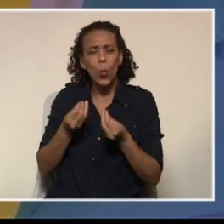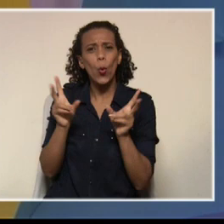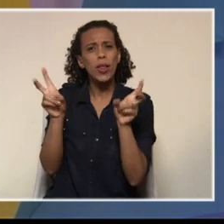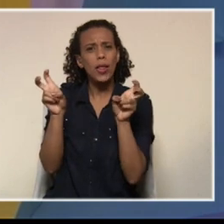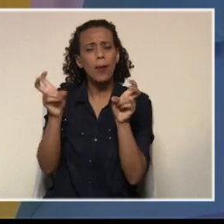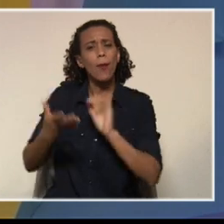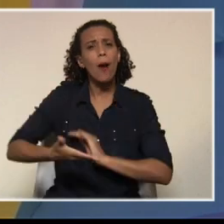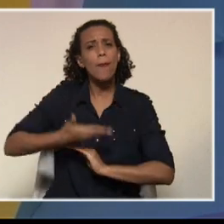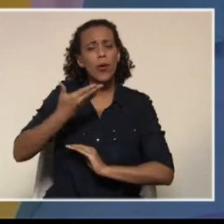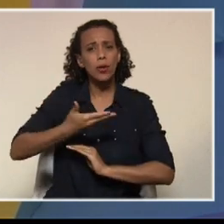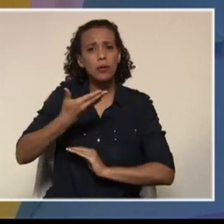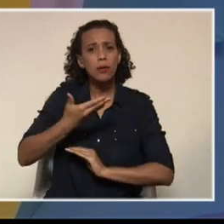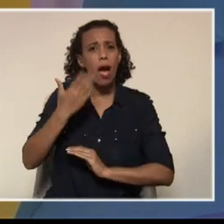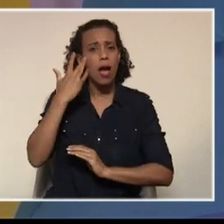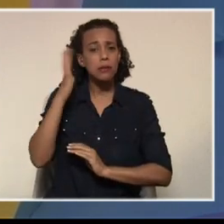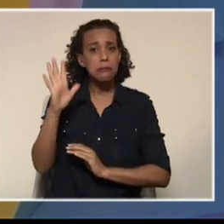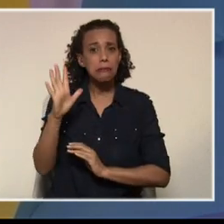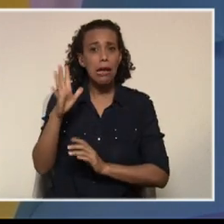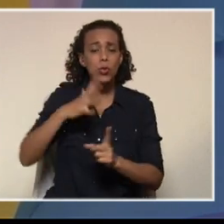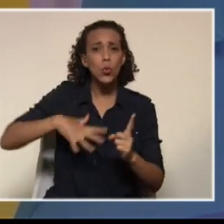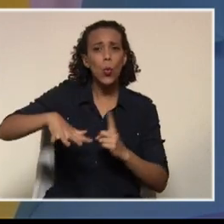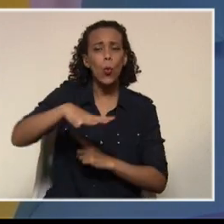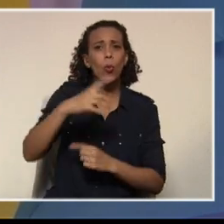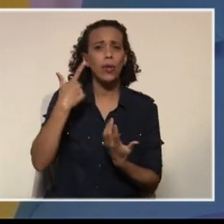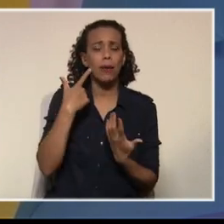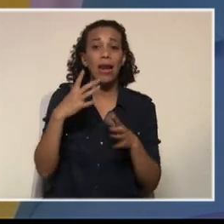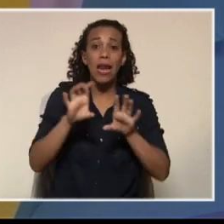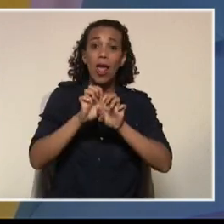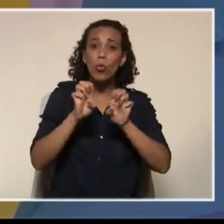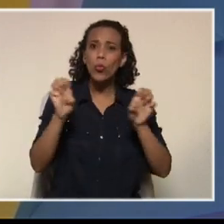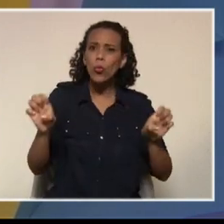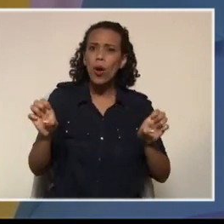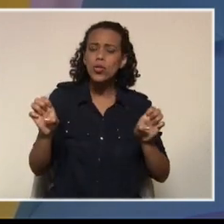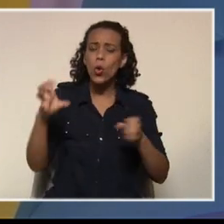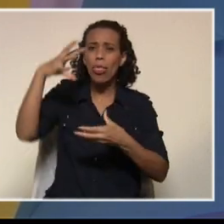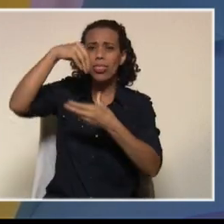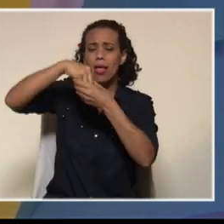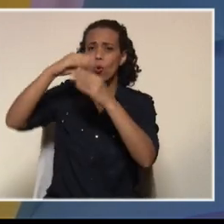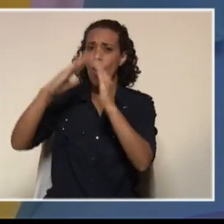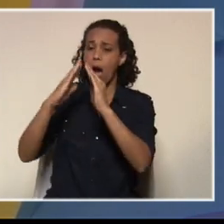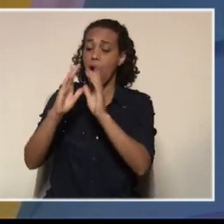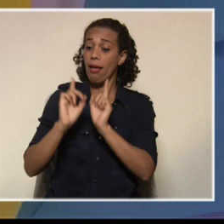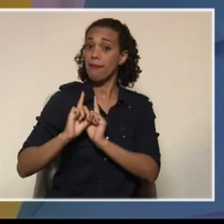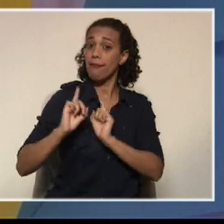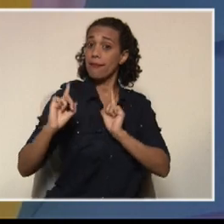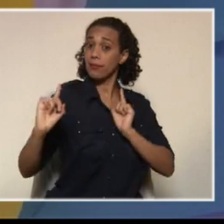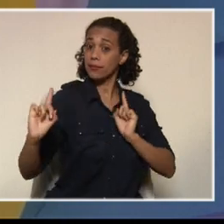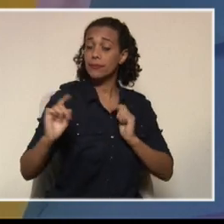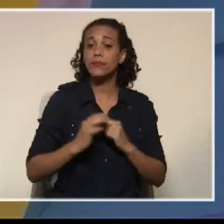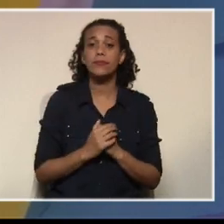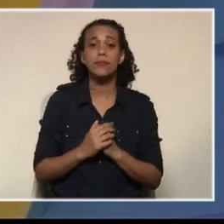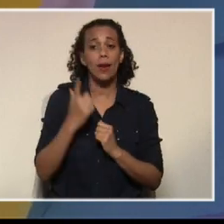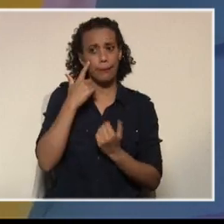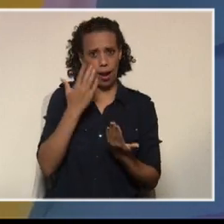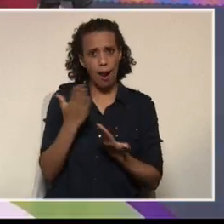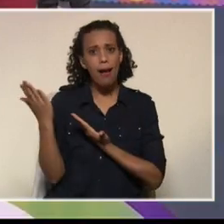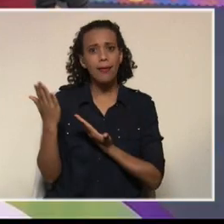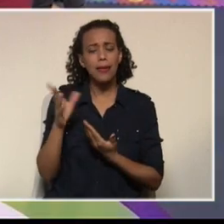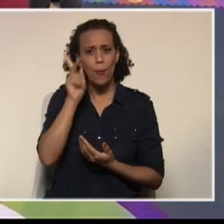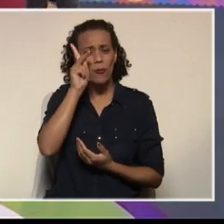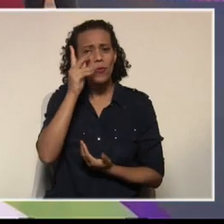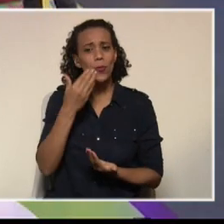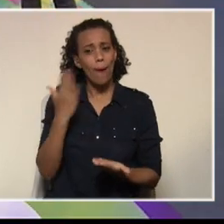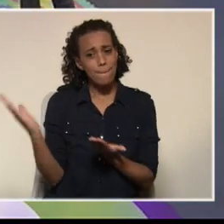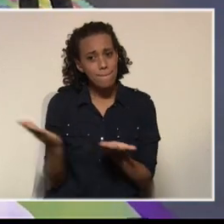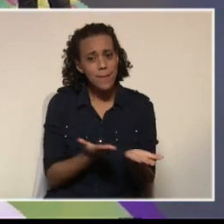muy importante y muy escuchado en estos tiempos, como es el tema de la educación a distancia. Adelante, profesor,